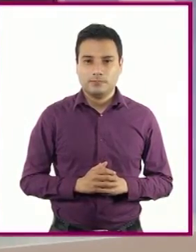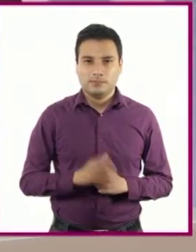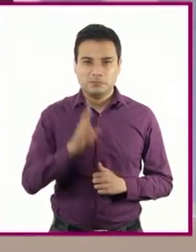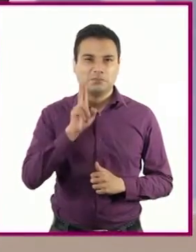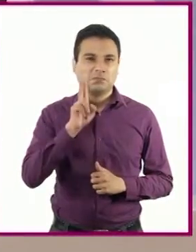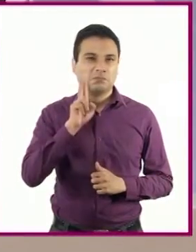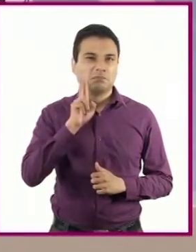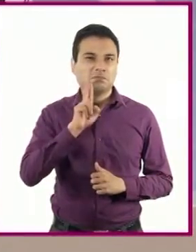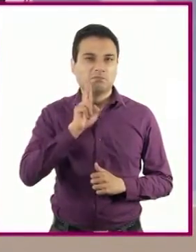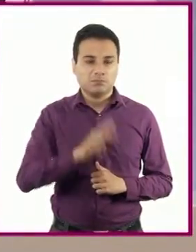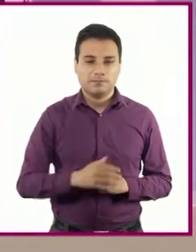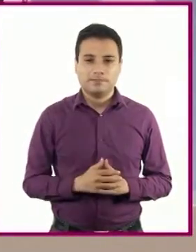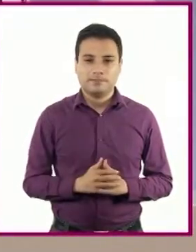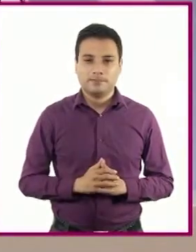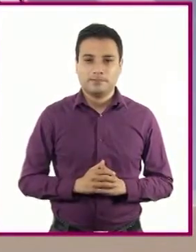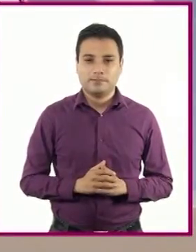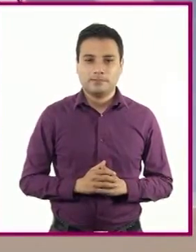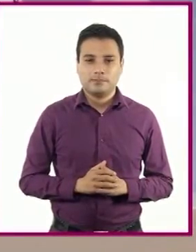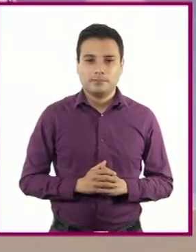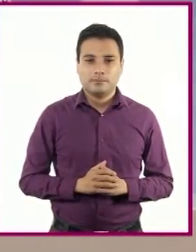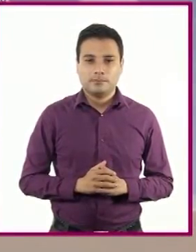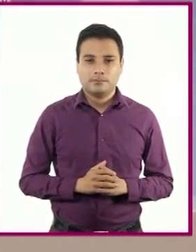¿verdad?